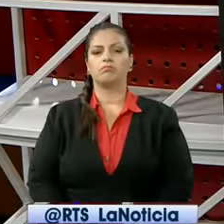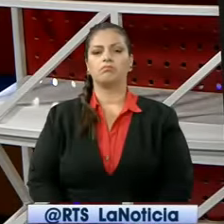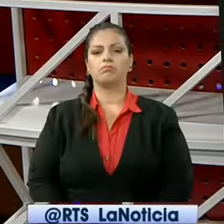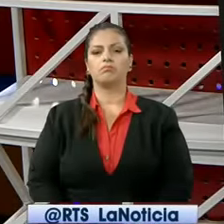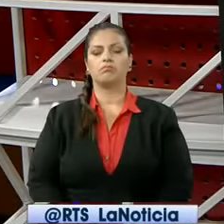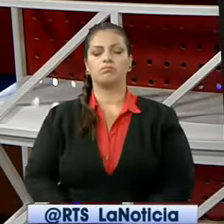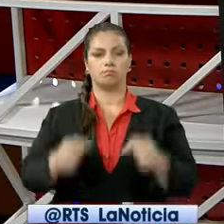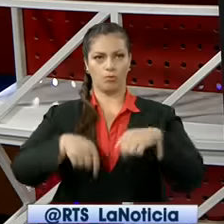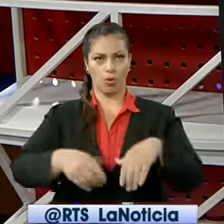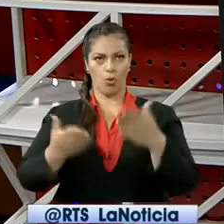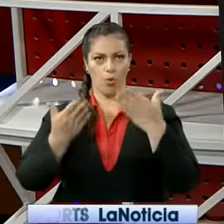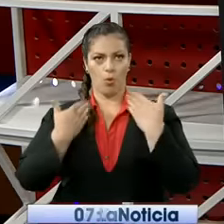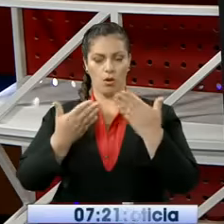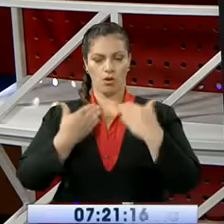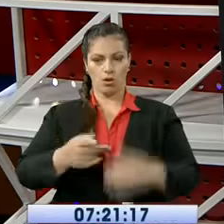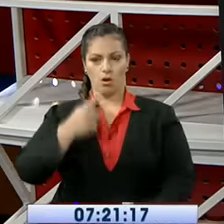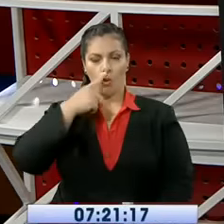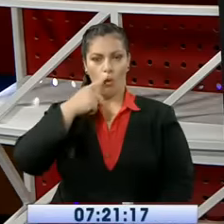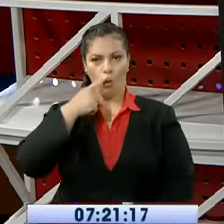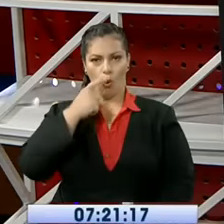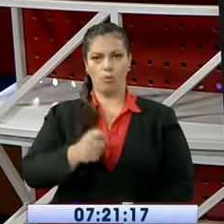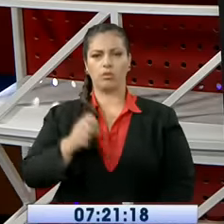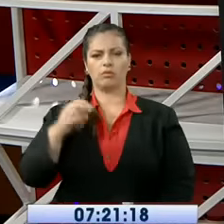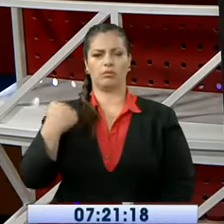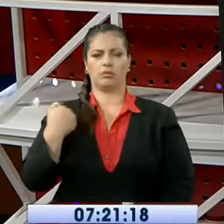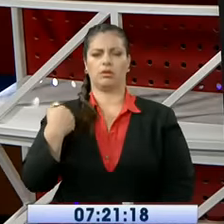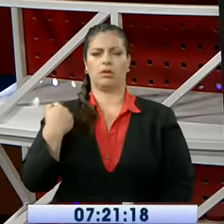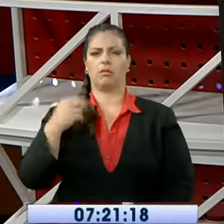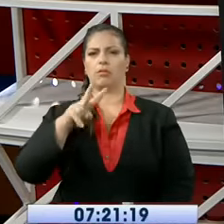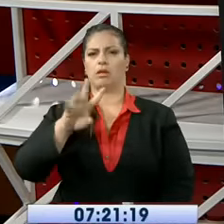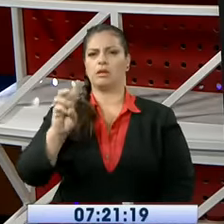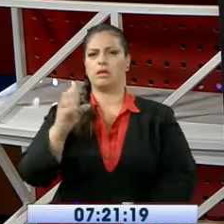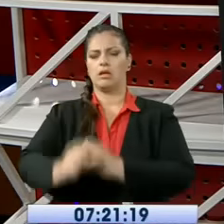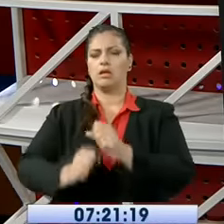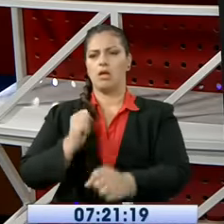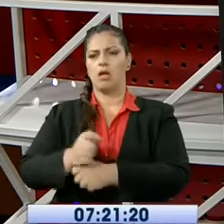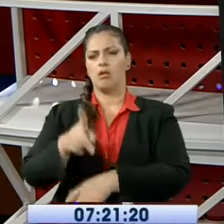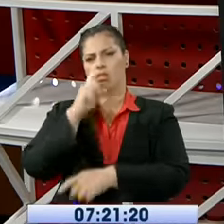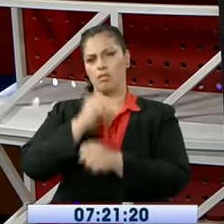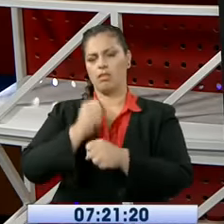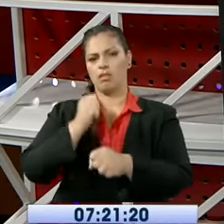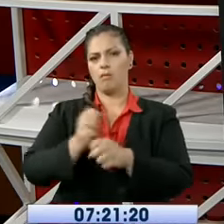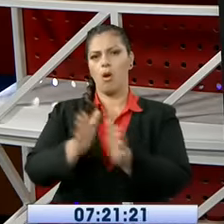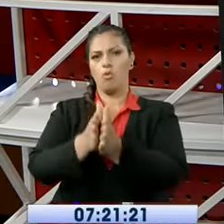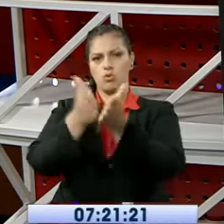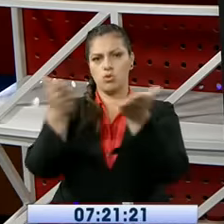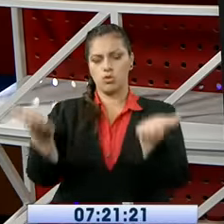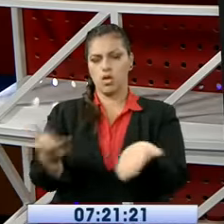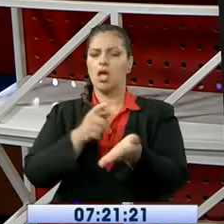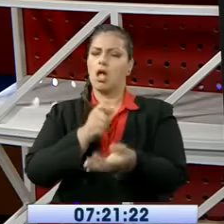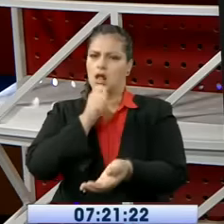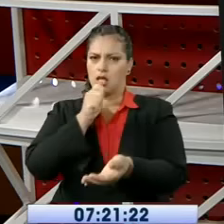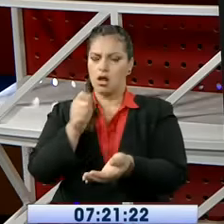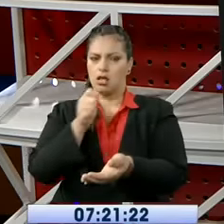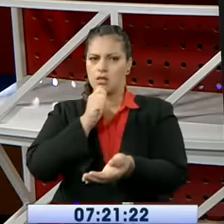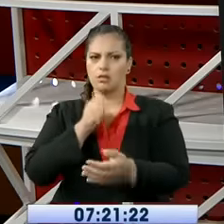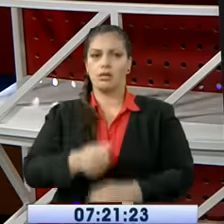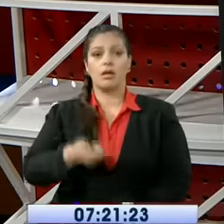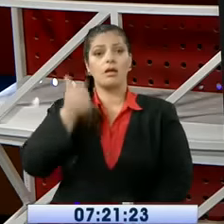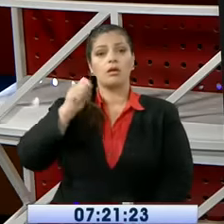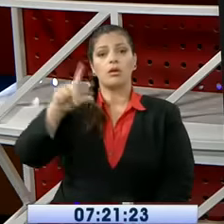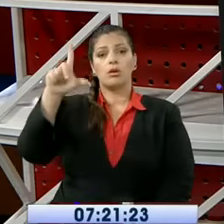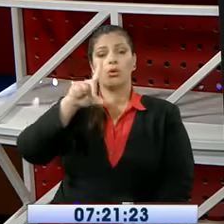lugar en Guayaquil. Un comunicador de 26 años fue asesinado por delincuentes la mañana de este lunes. Sucedió al sur de la ciudad.